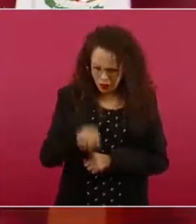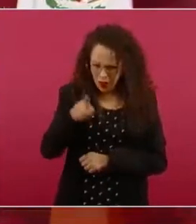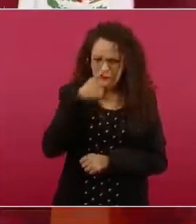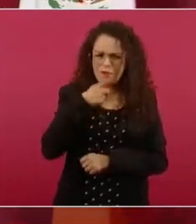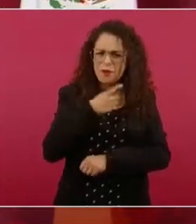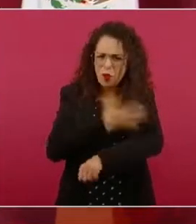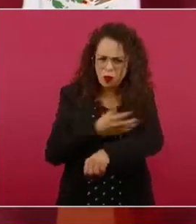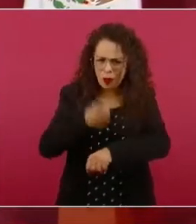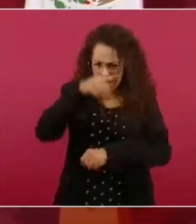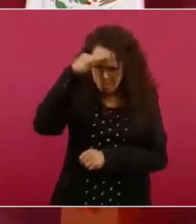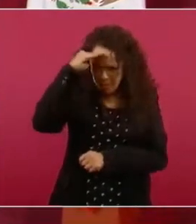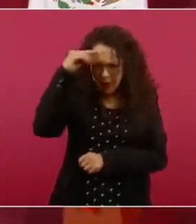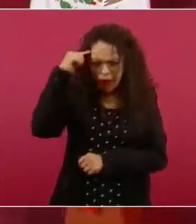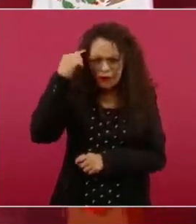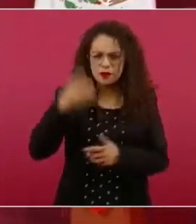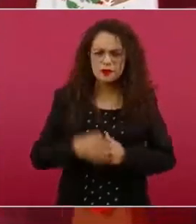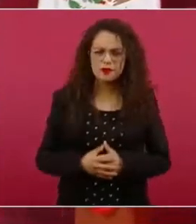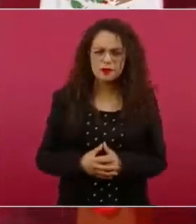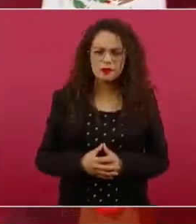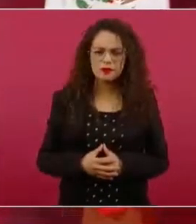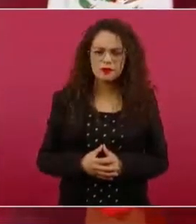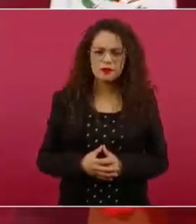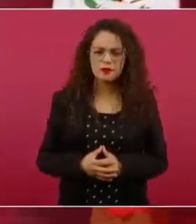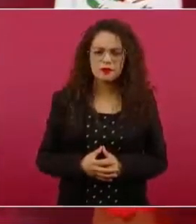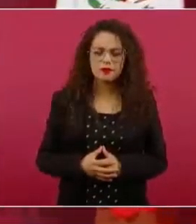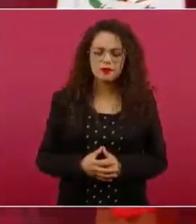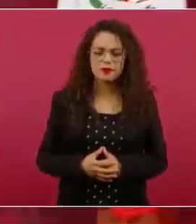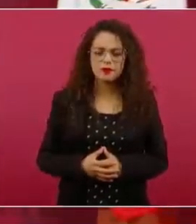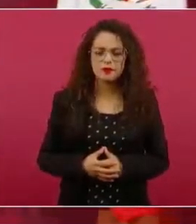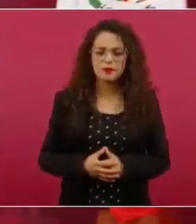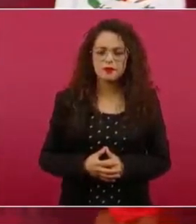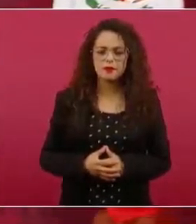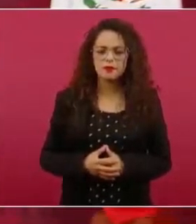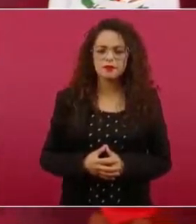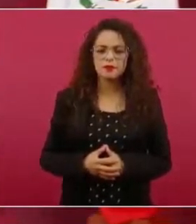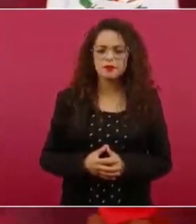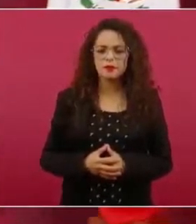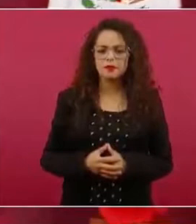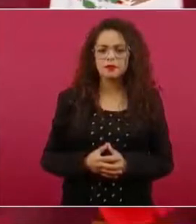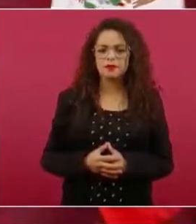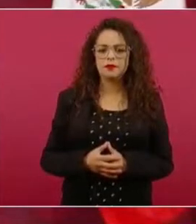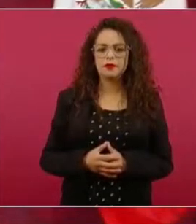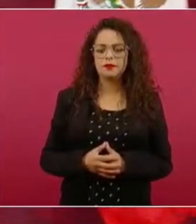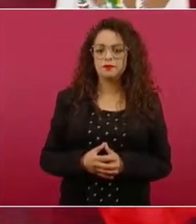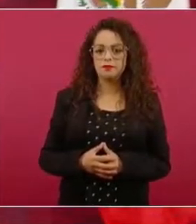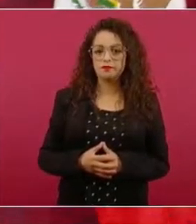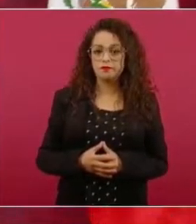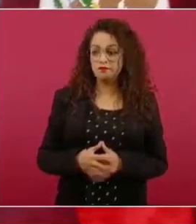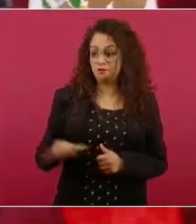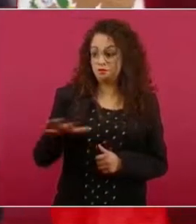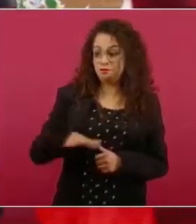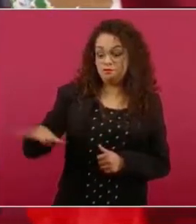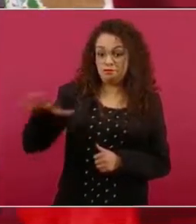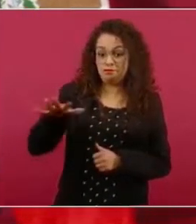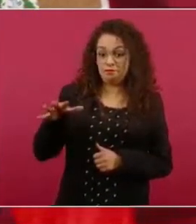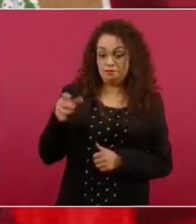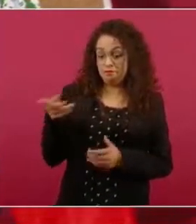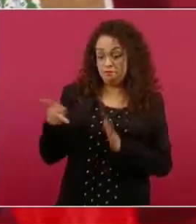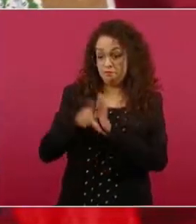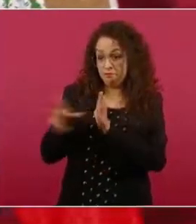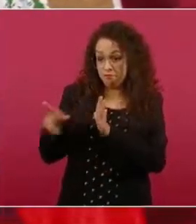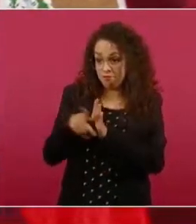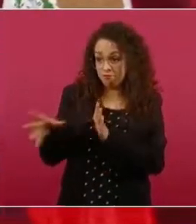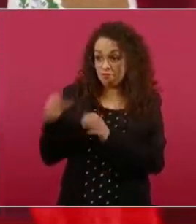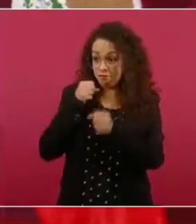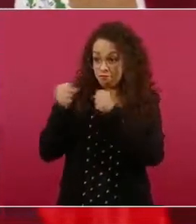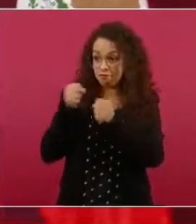La prensa se dedicaba a aplaudir o a